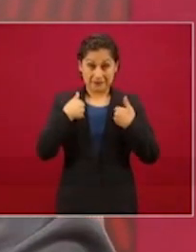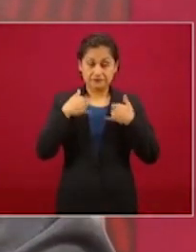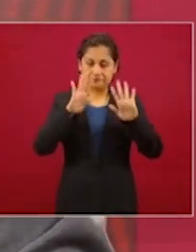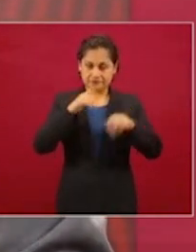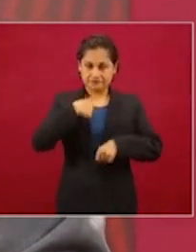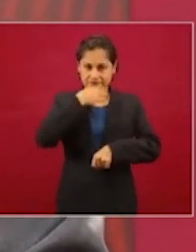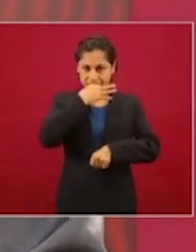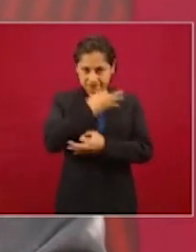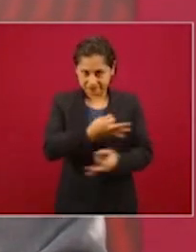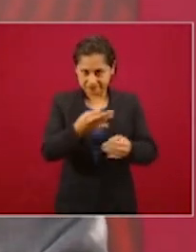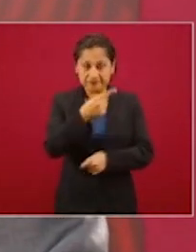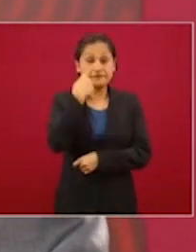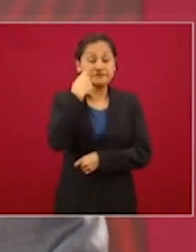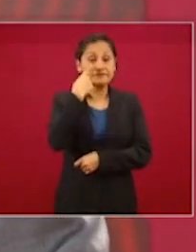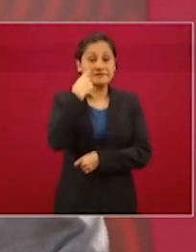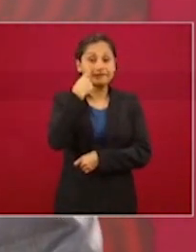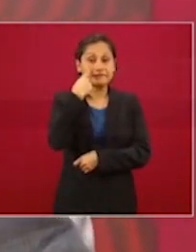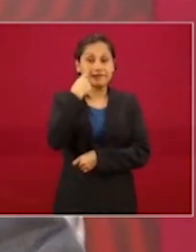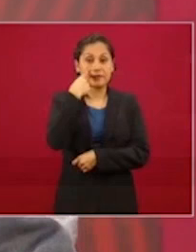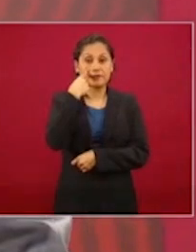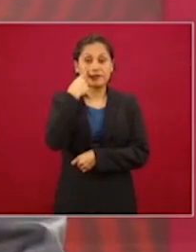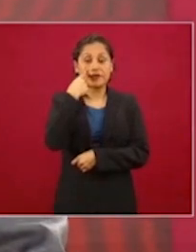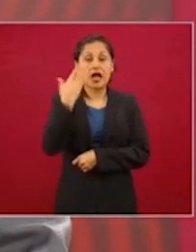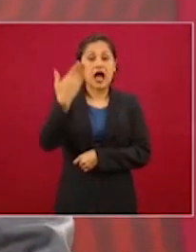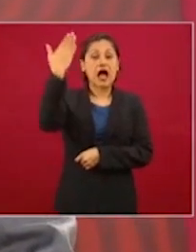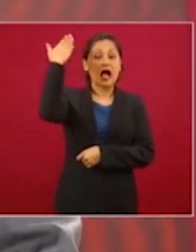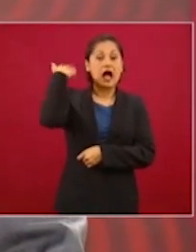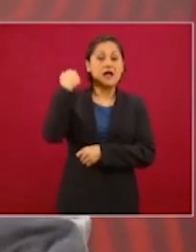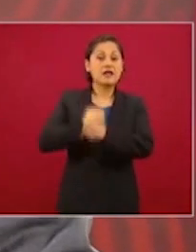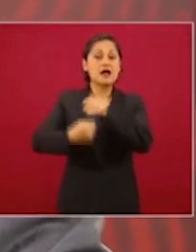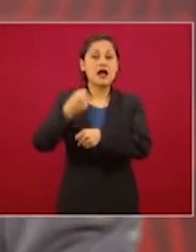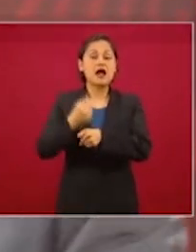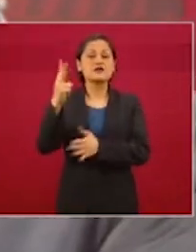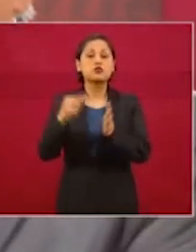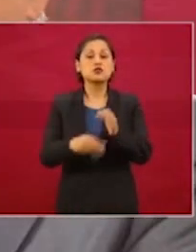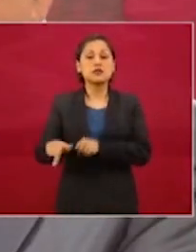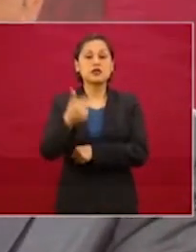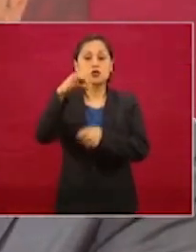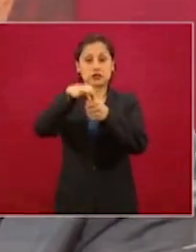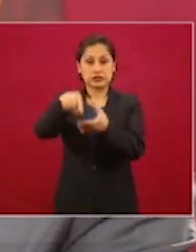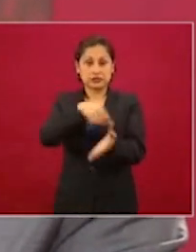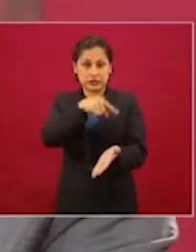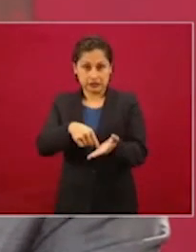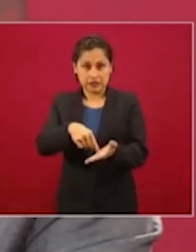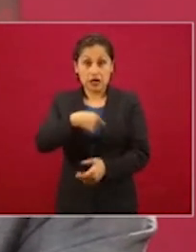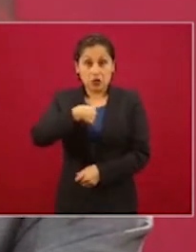Saben que cuando la elección de 2012, nosotros denunciamos